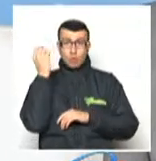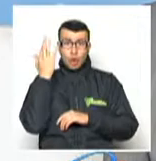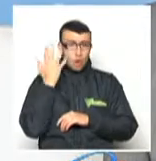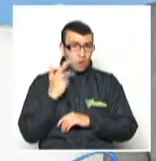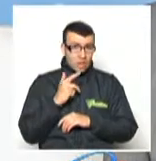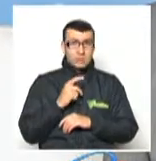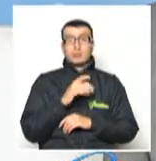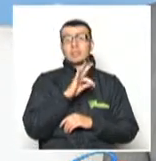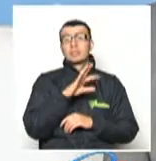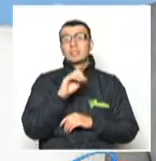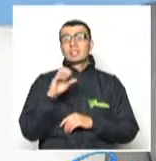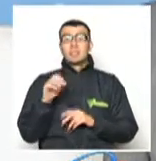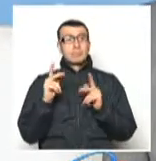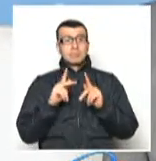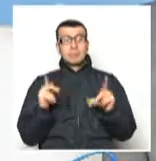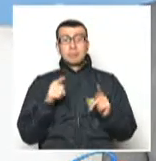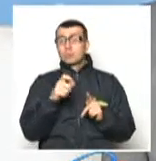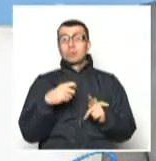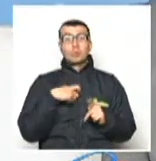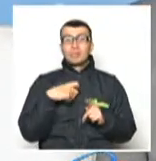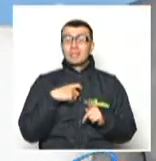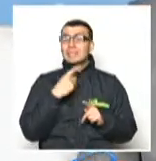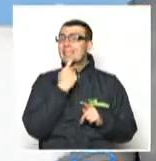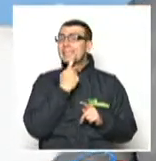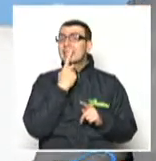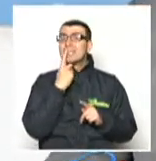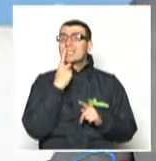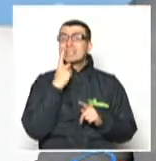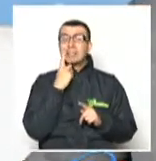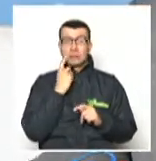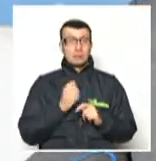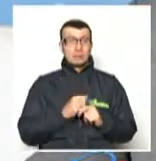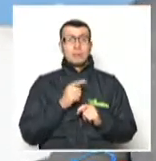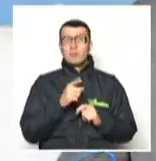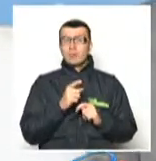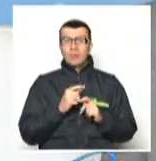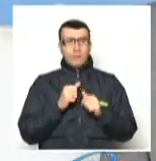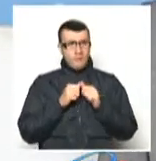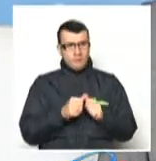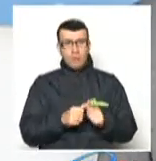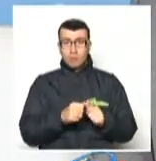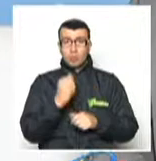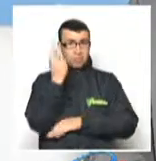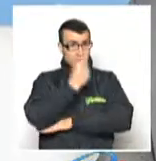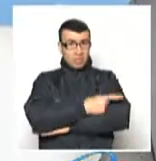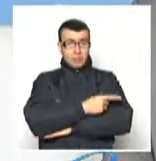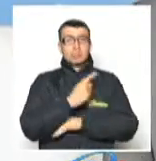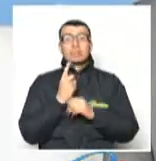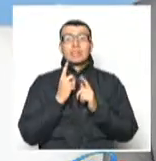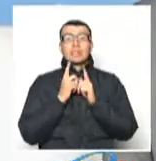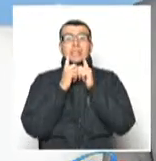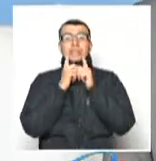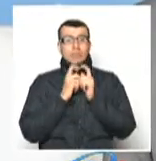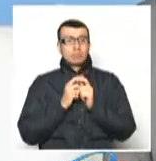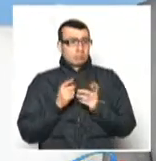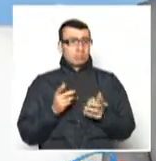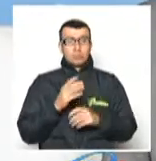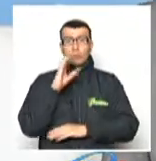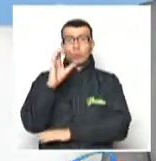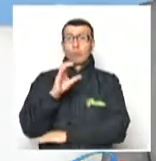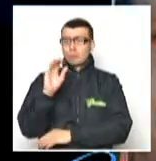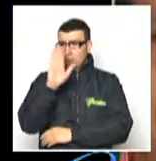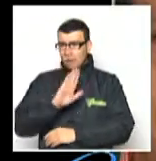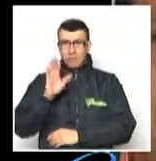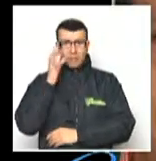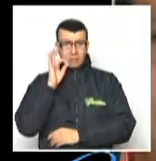de pacientes que no tienen dientes y hacen prótesis fijas en un solo día. Entonces, ¿por qué a Colombia y al Eje Cafetero no